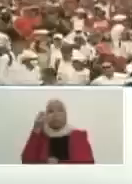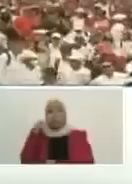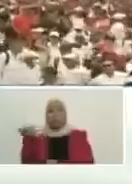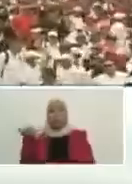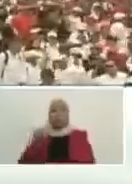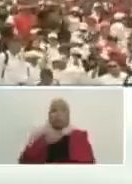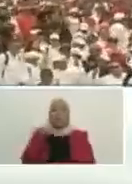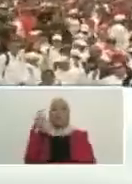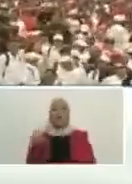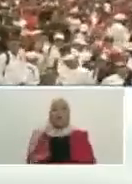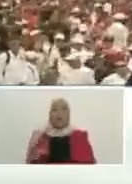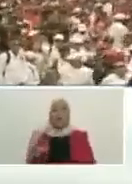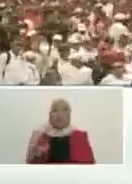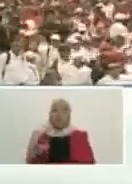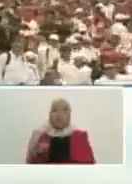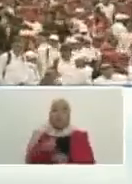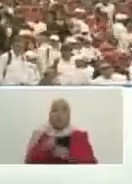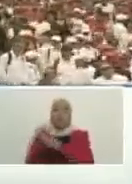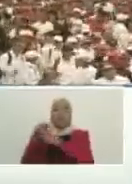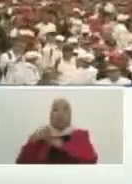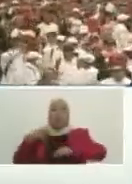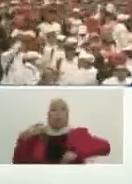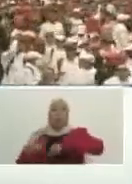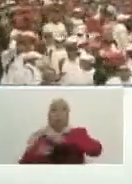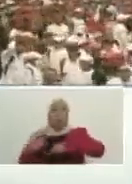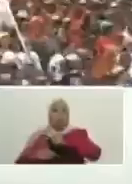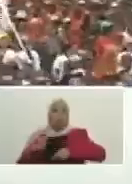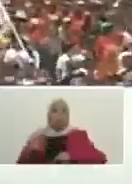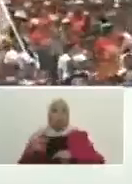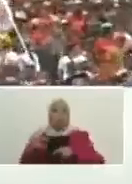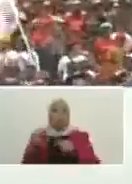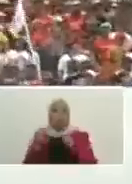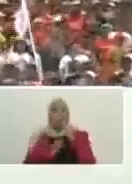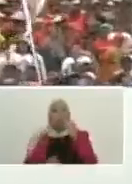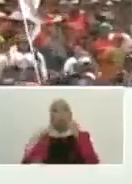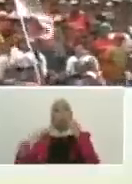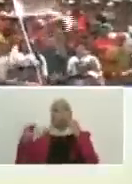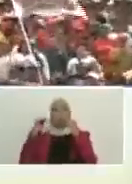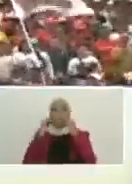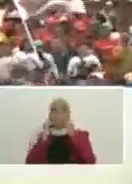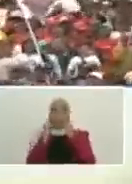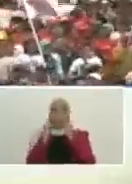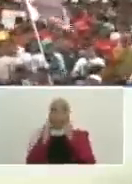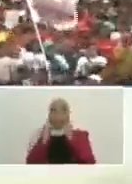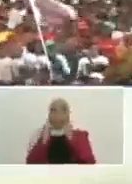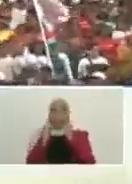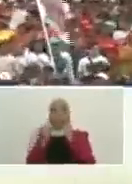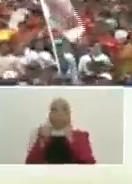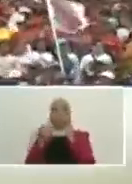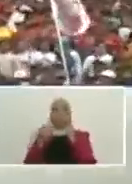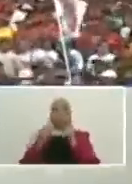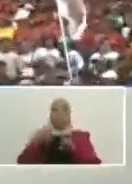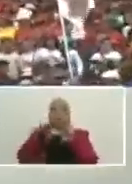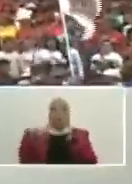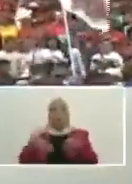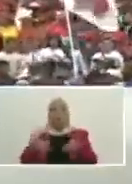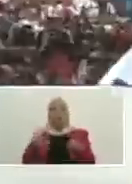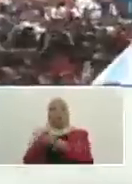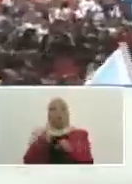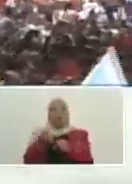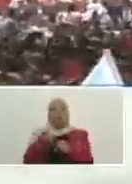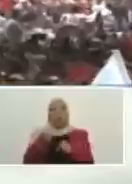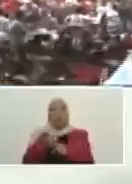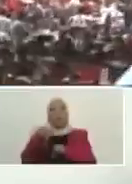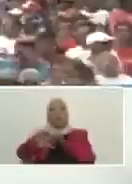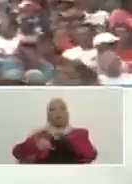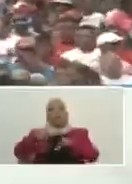Zamora la revolución de los iguales, la revolución campesina y proletaria del